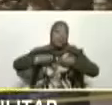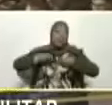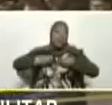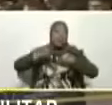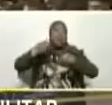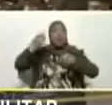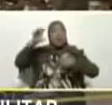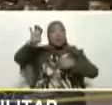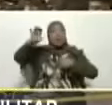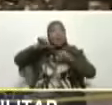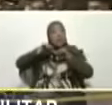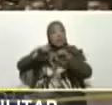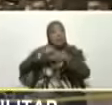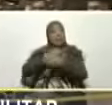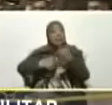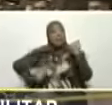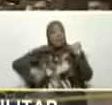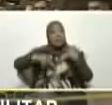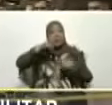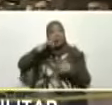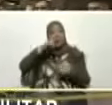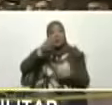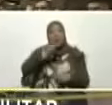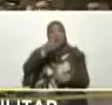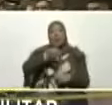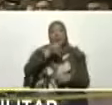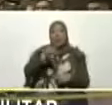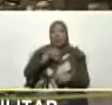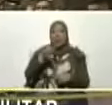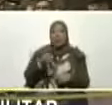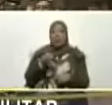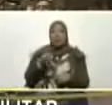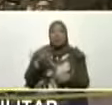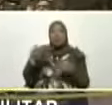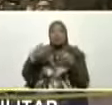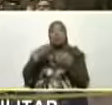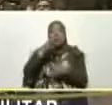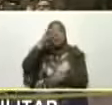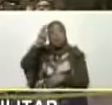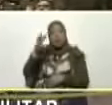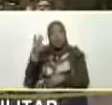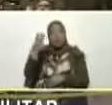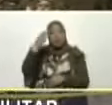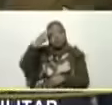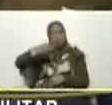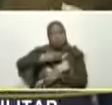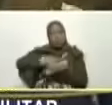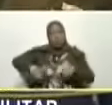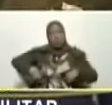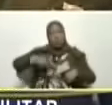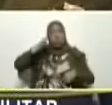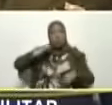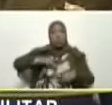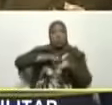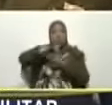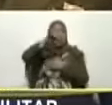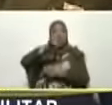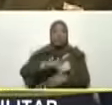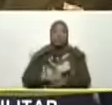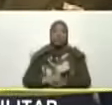sigue. Buenas tardes, mi comandante jefe. Permiso para recibir la jerarquía de sargento mayor de tercera de la Fuerza Armada Nacional Bolivariana.